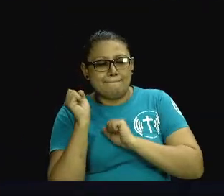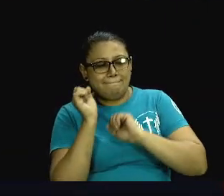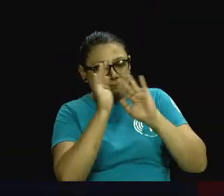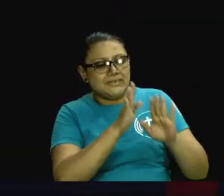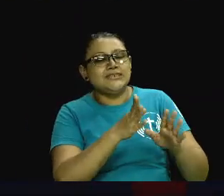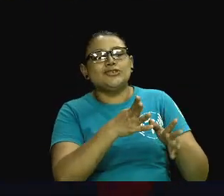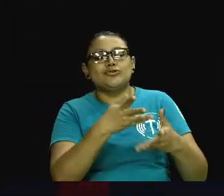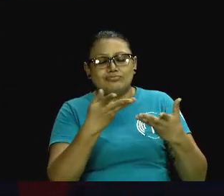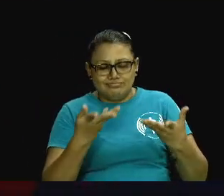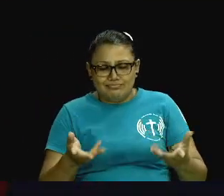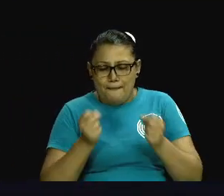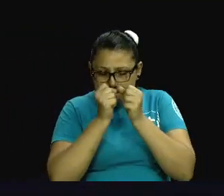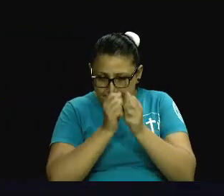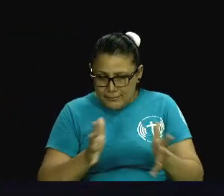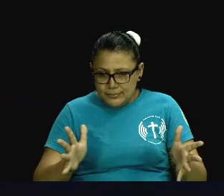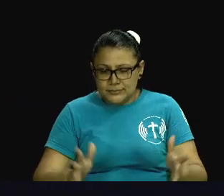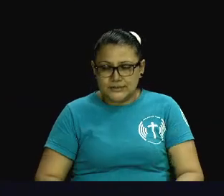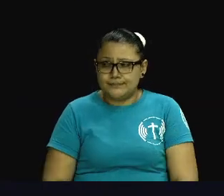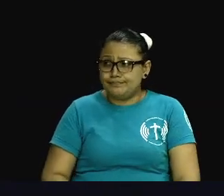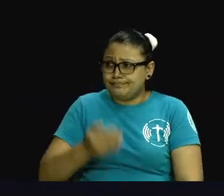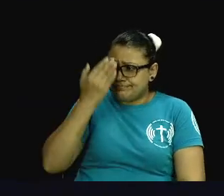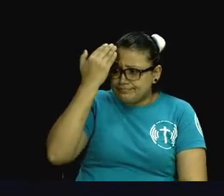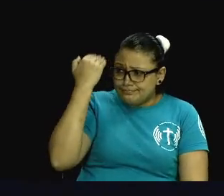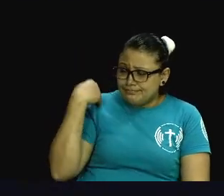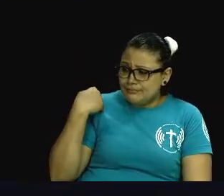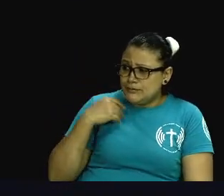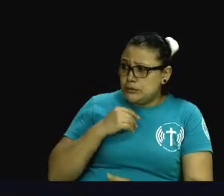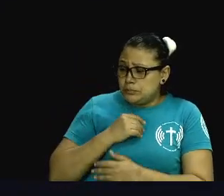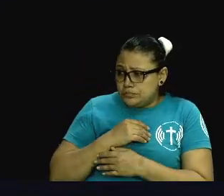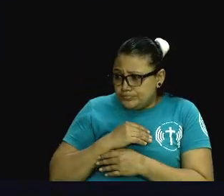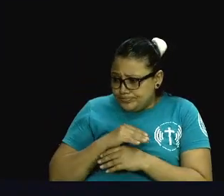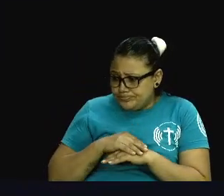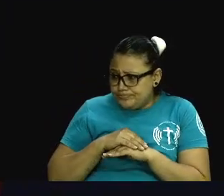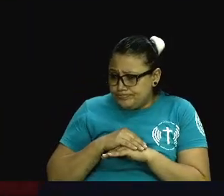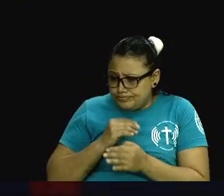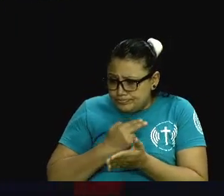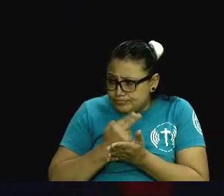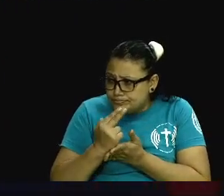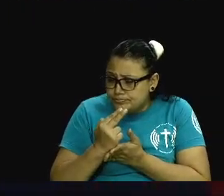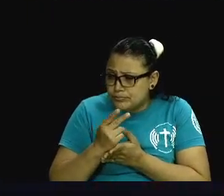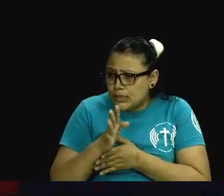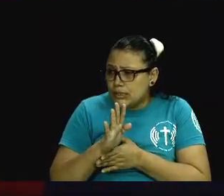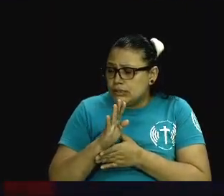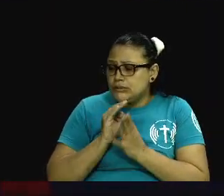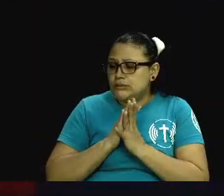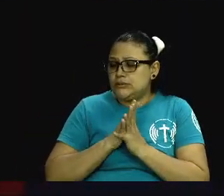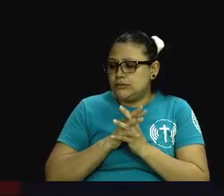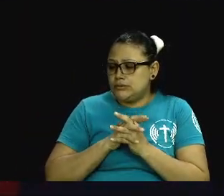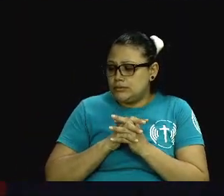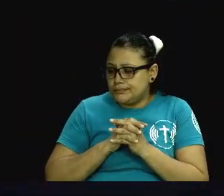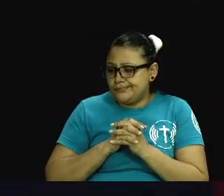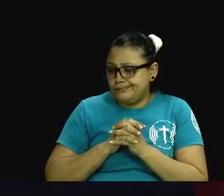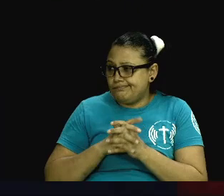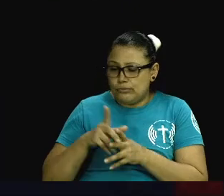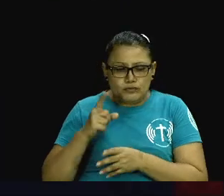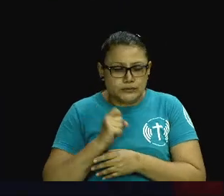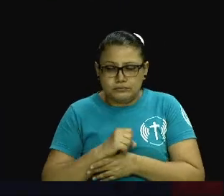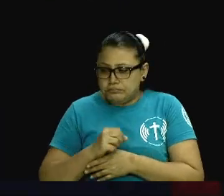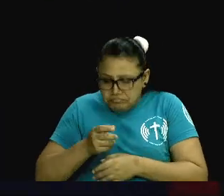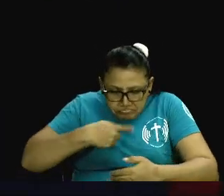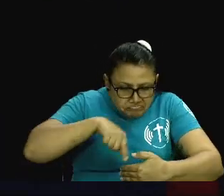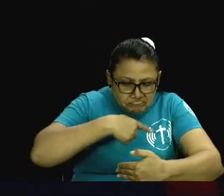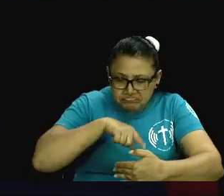comer y aquella mujer sumisa hizo lo que el profeta le dijo y qué lección tenemos de eso